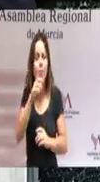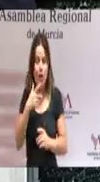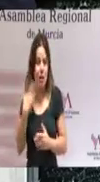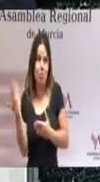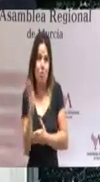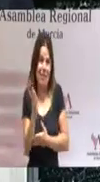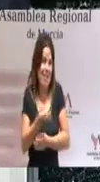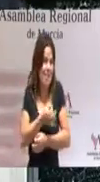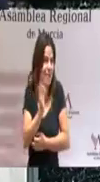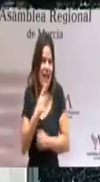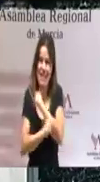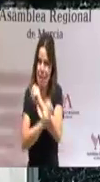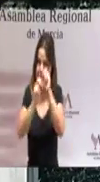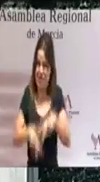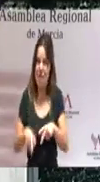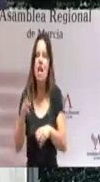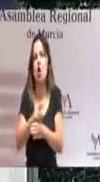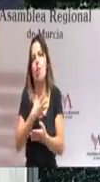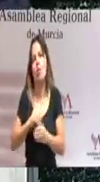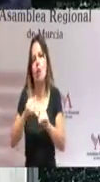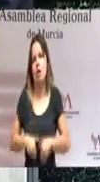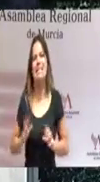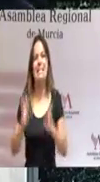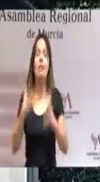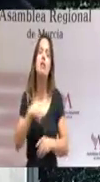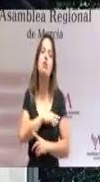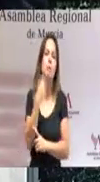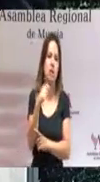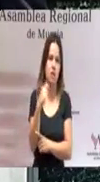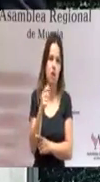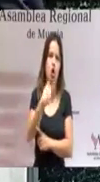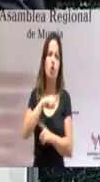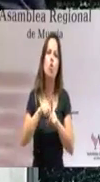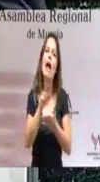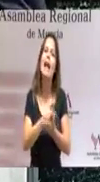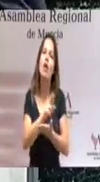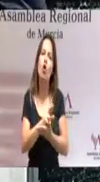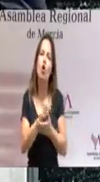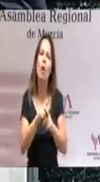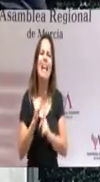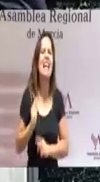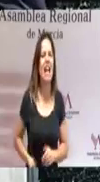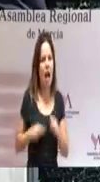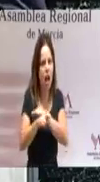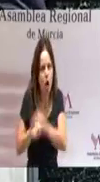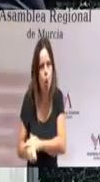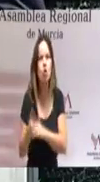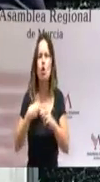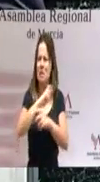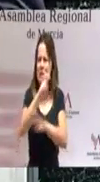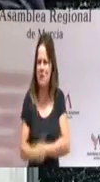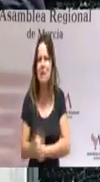no haciendo trampas, a toda la región de Murcia. Señor presidente, tenemos una región rica en recursos, en diversidad,